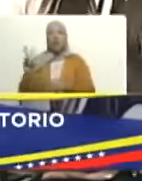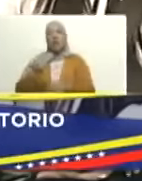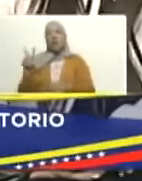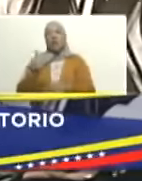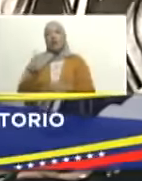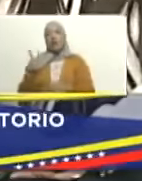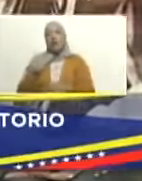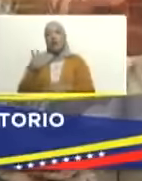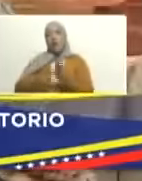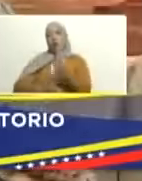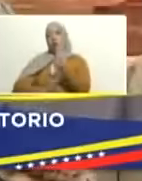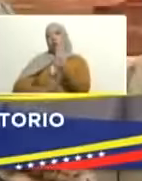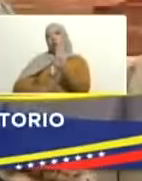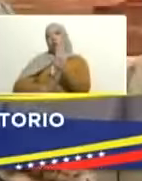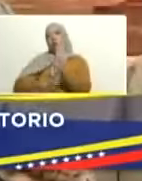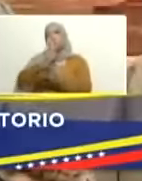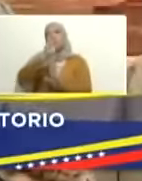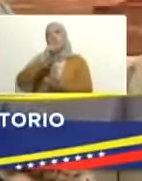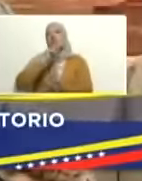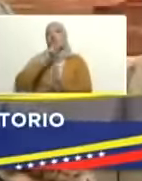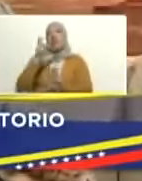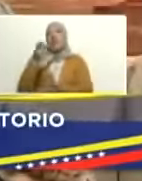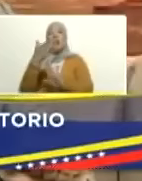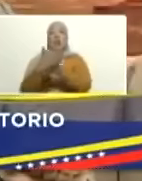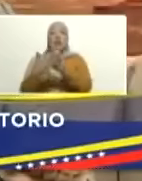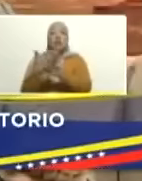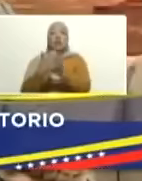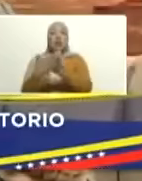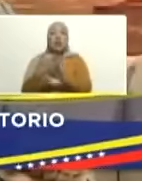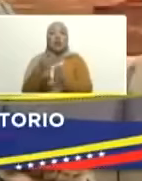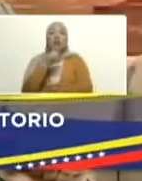venido superando, compañeras,